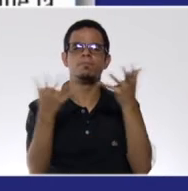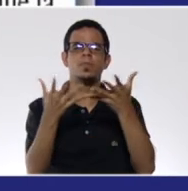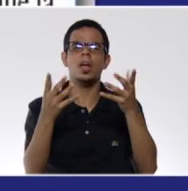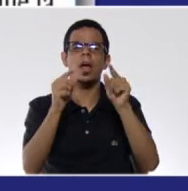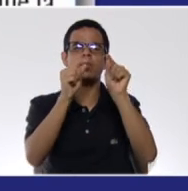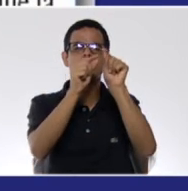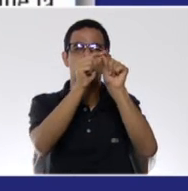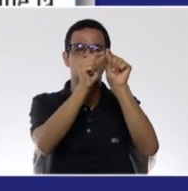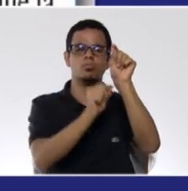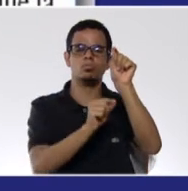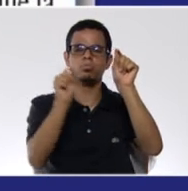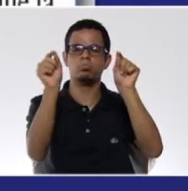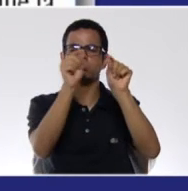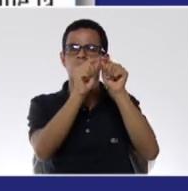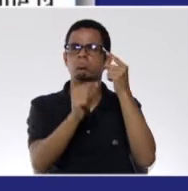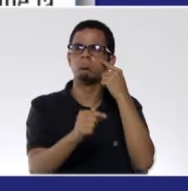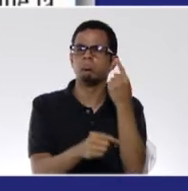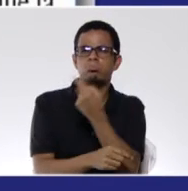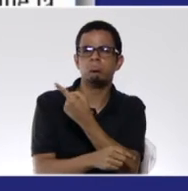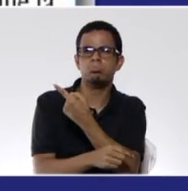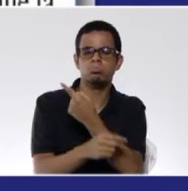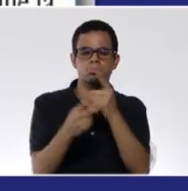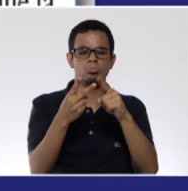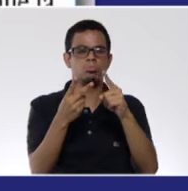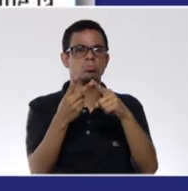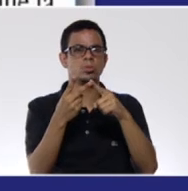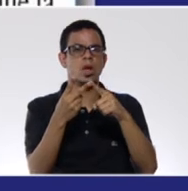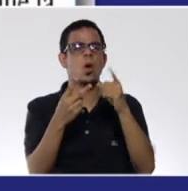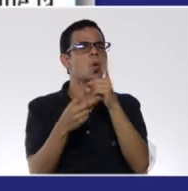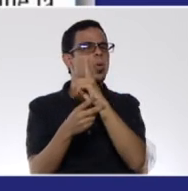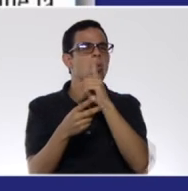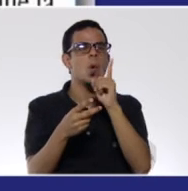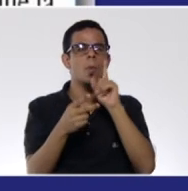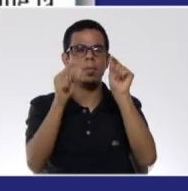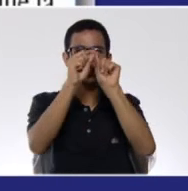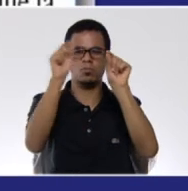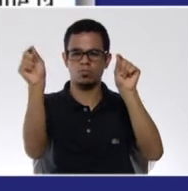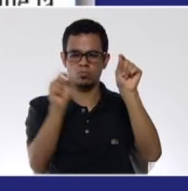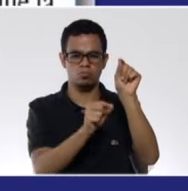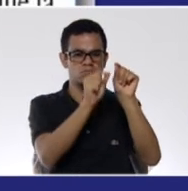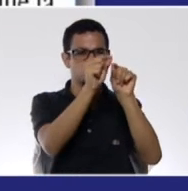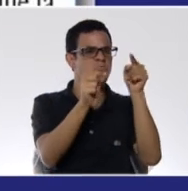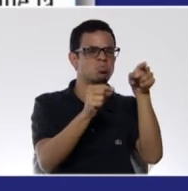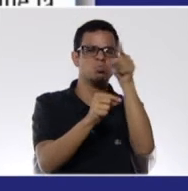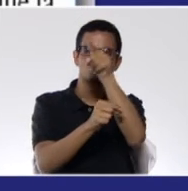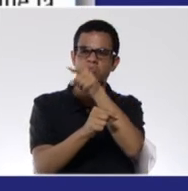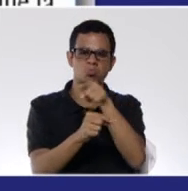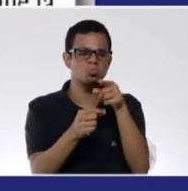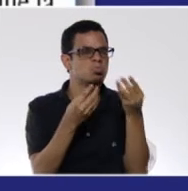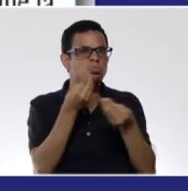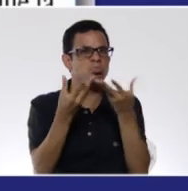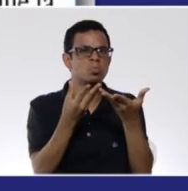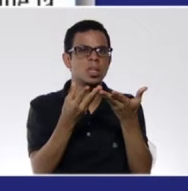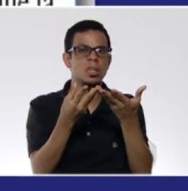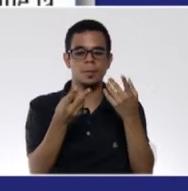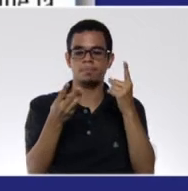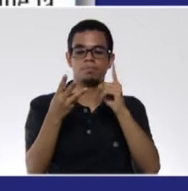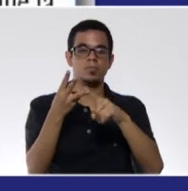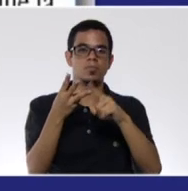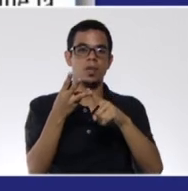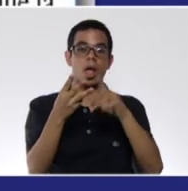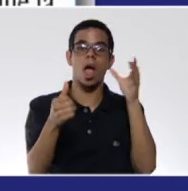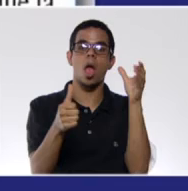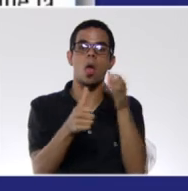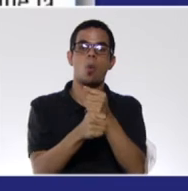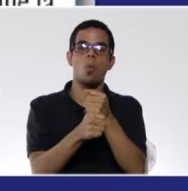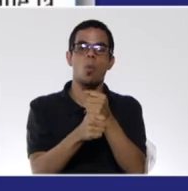rectángulo? ¿Cómo se llaman los lados de un triángulo rectángulo? Y haya un cateto de un triángulo